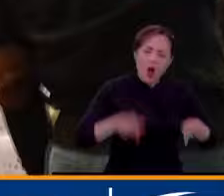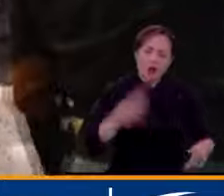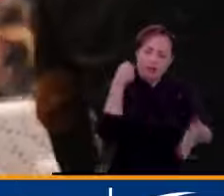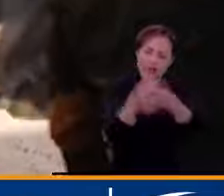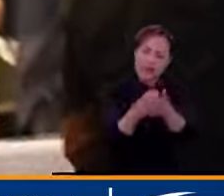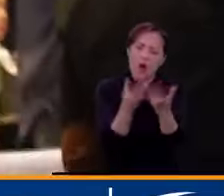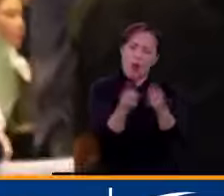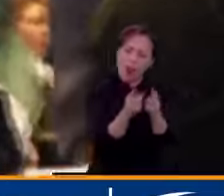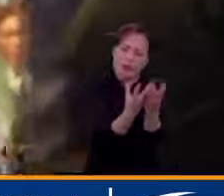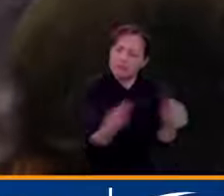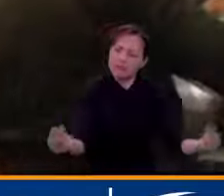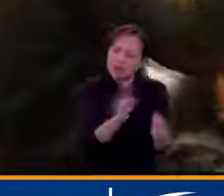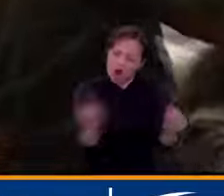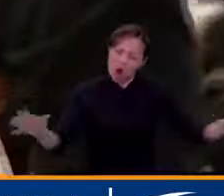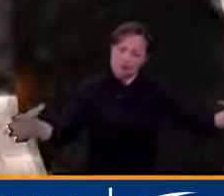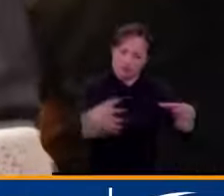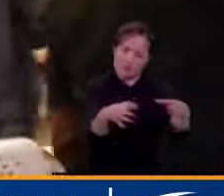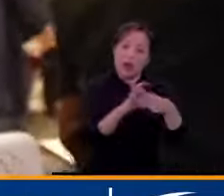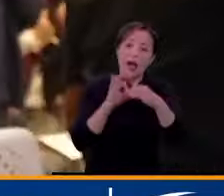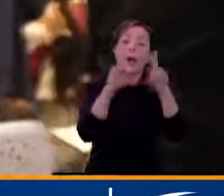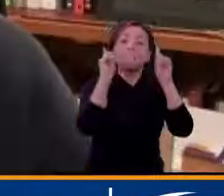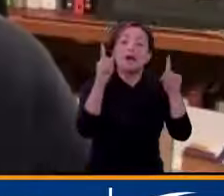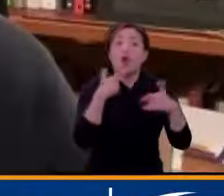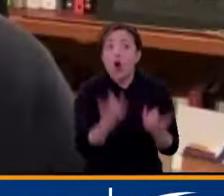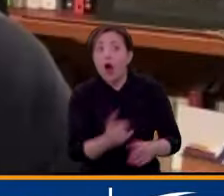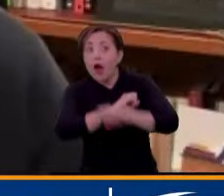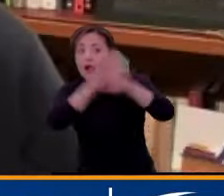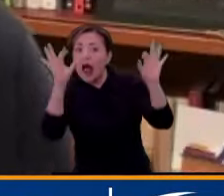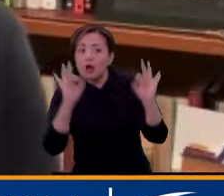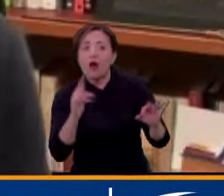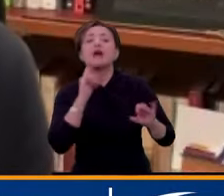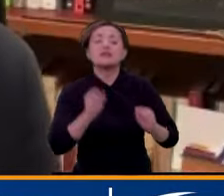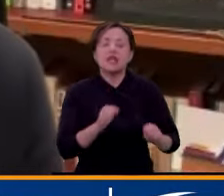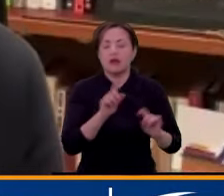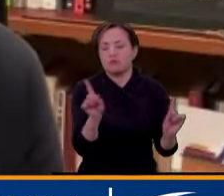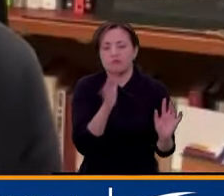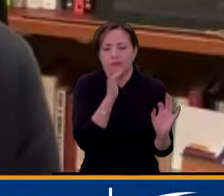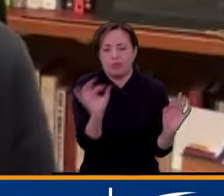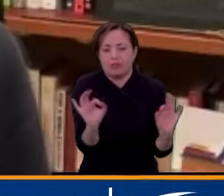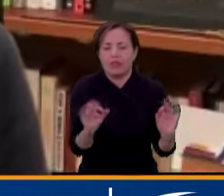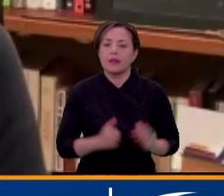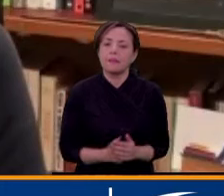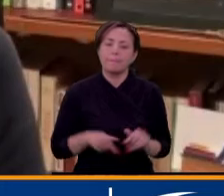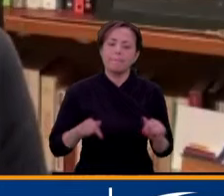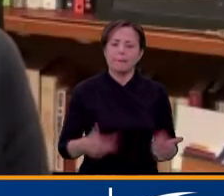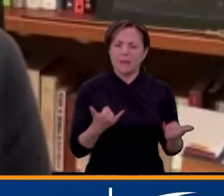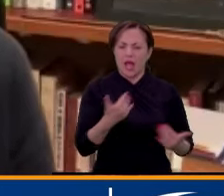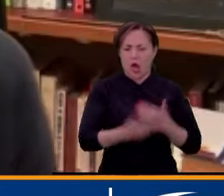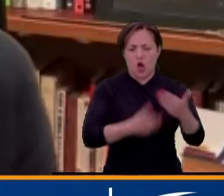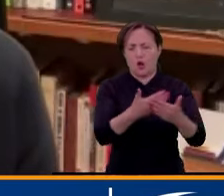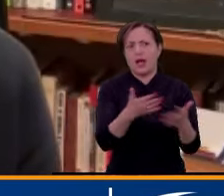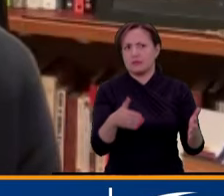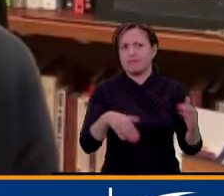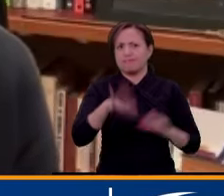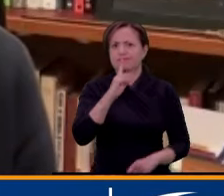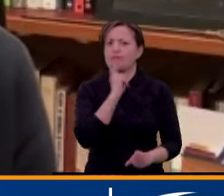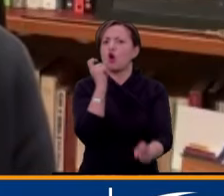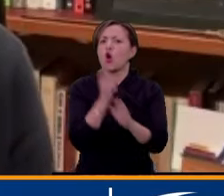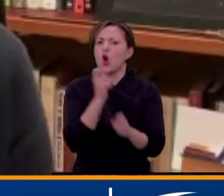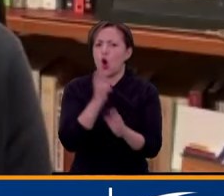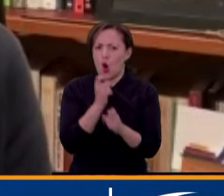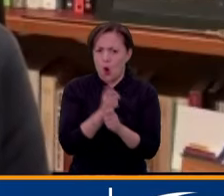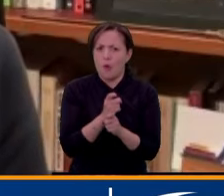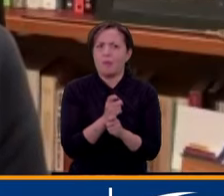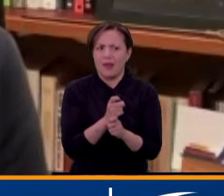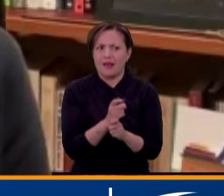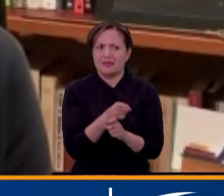decisión. Sin embargo, aún no hay luz verde. Se trata de una operación altamente compleja desde el punto de vista